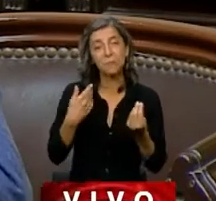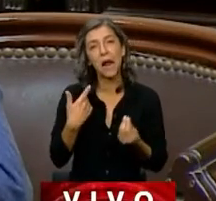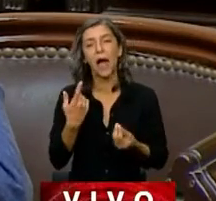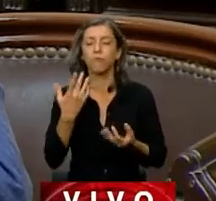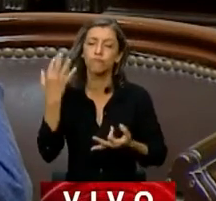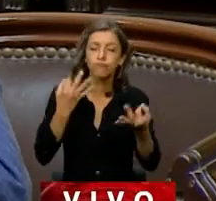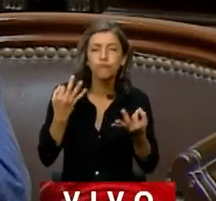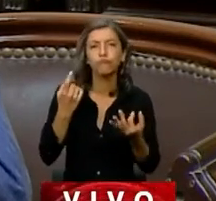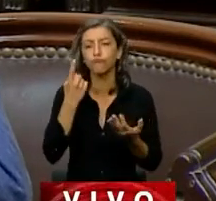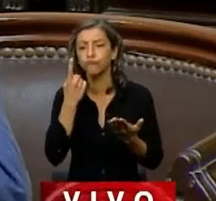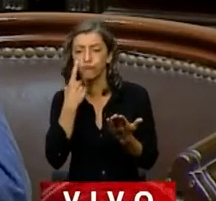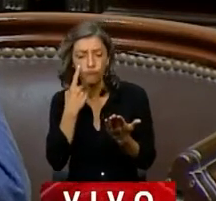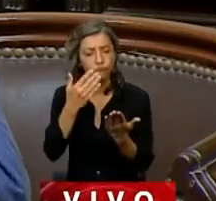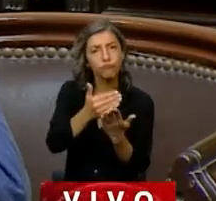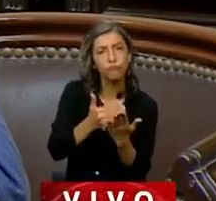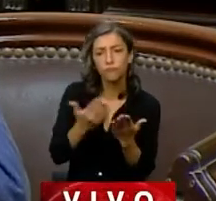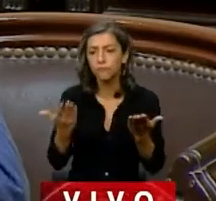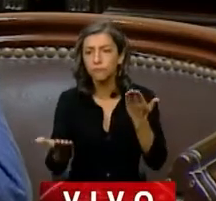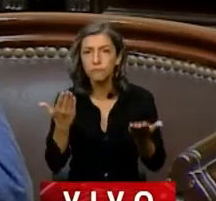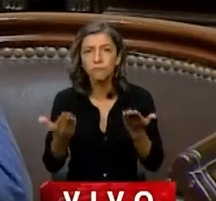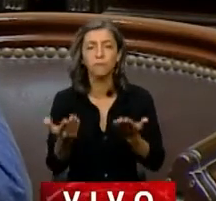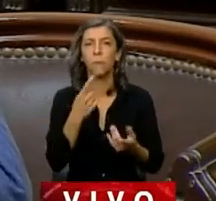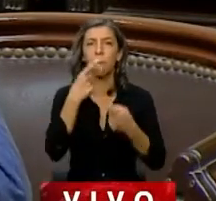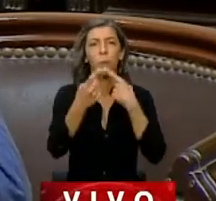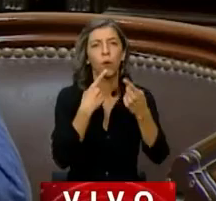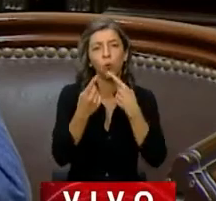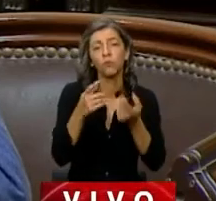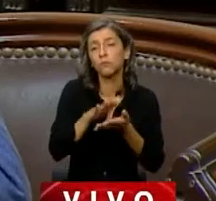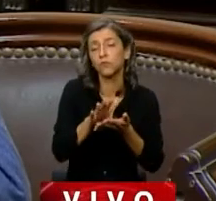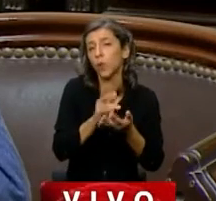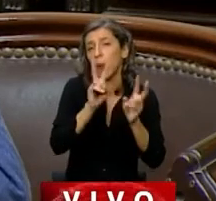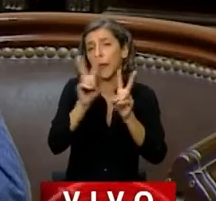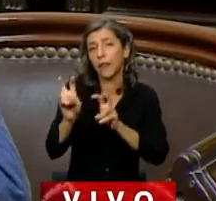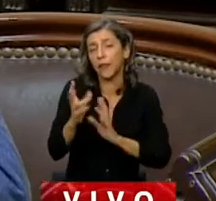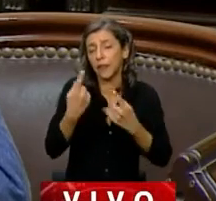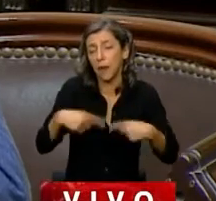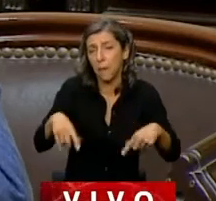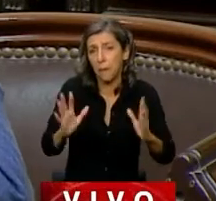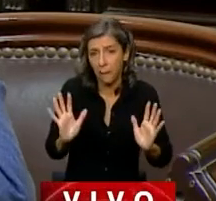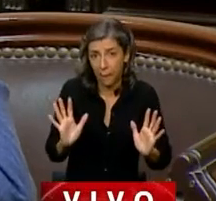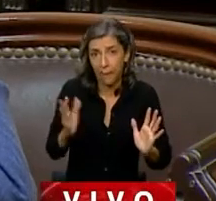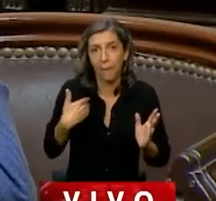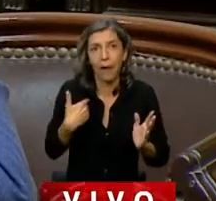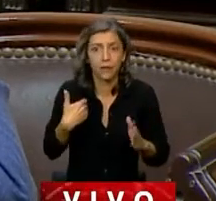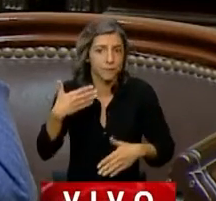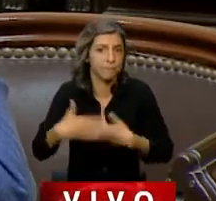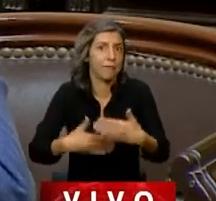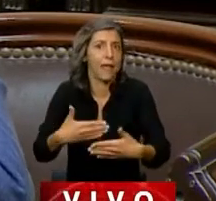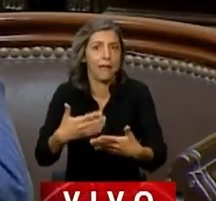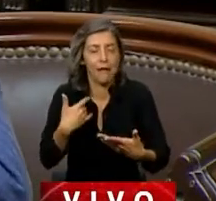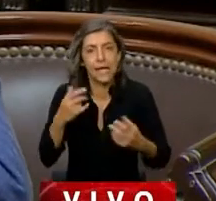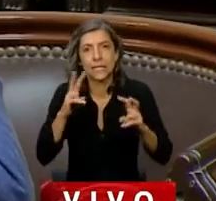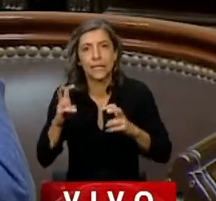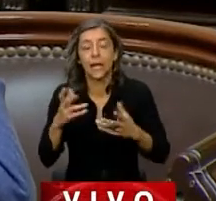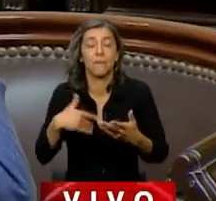evaluando, ir preguntando sobre las coyunturas que se van sucediendo, en especial en este país donde las